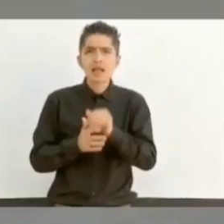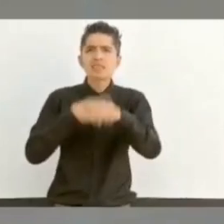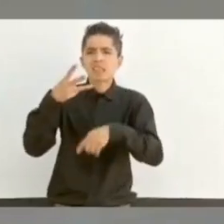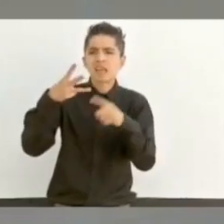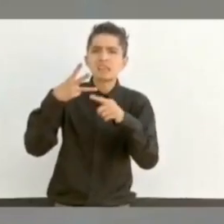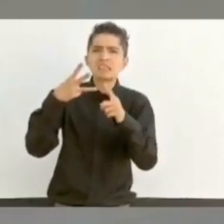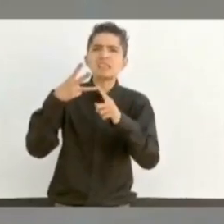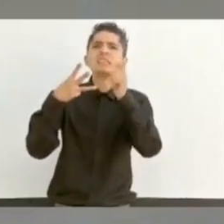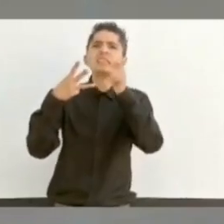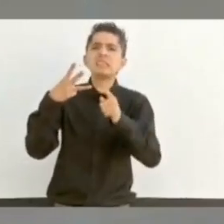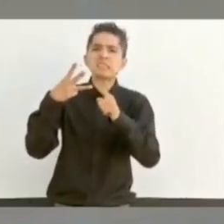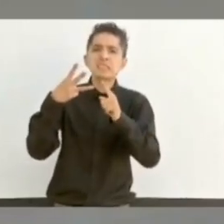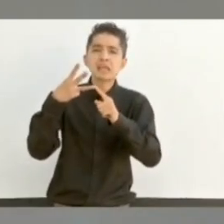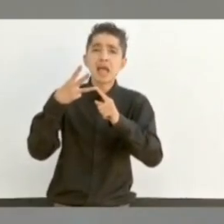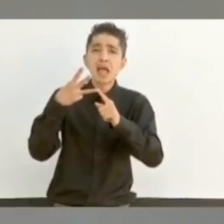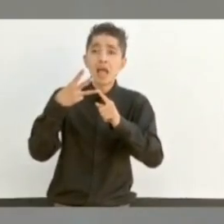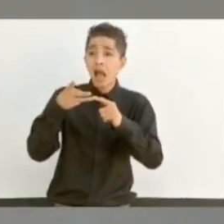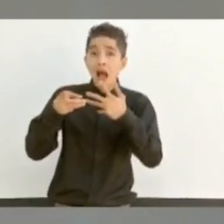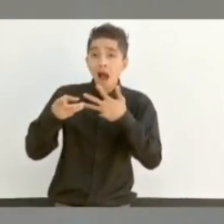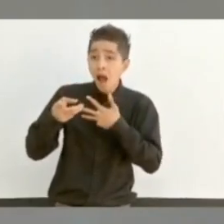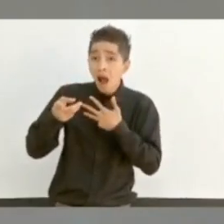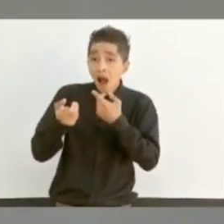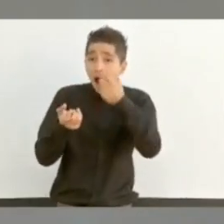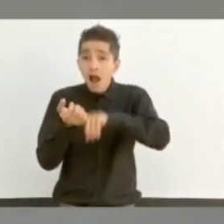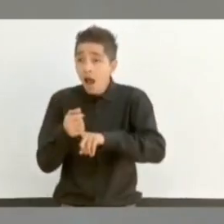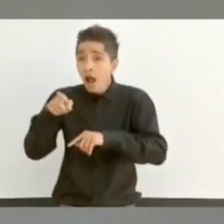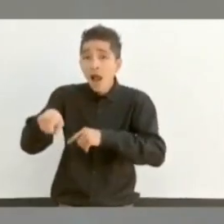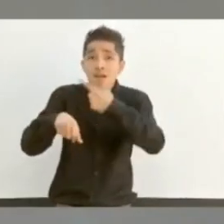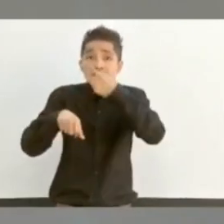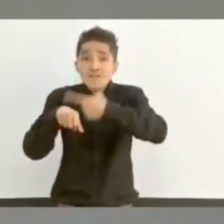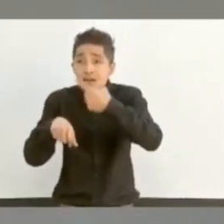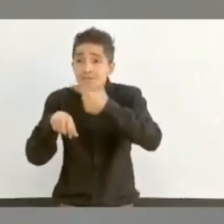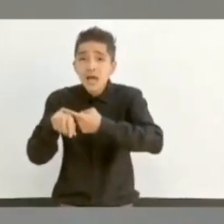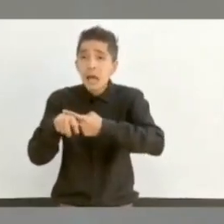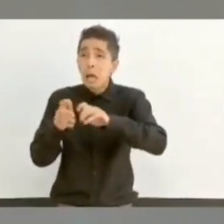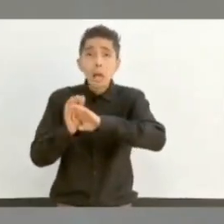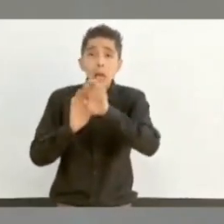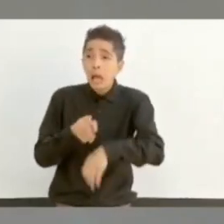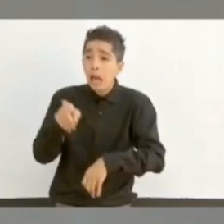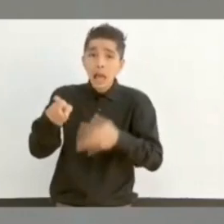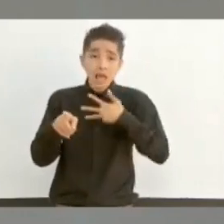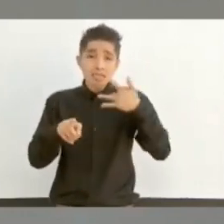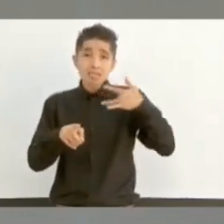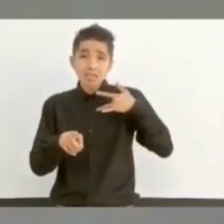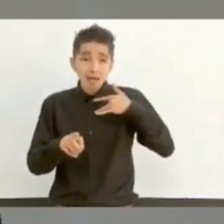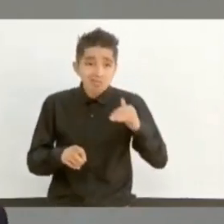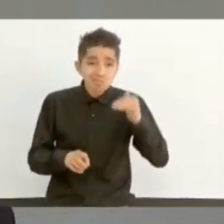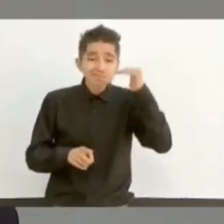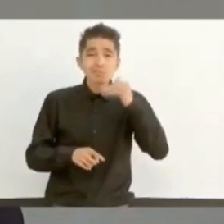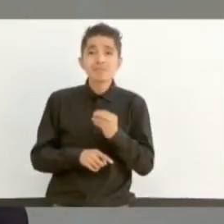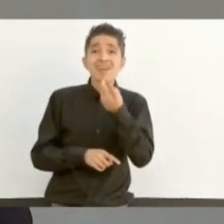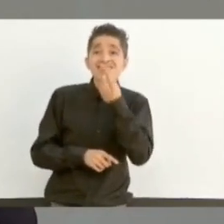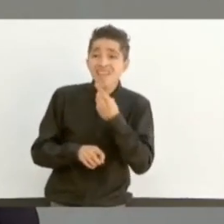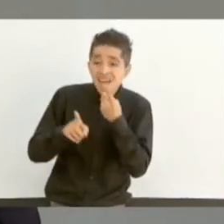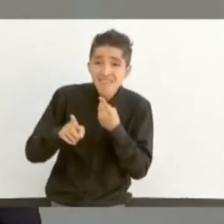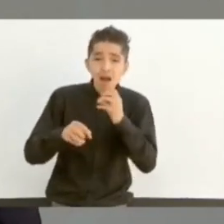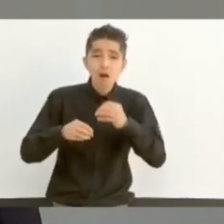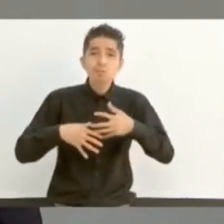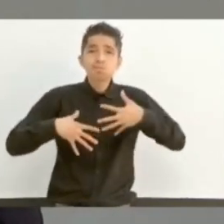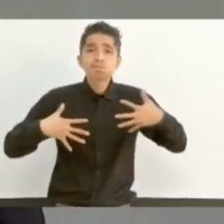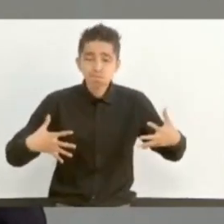los enfermos crónicos, los que padecen de hipertensión, de diabetes, de